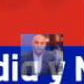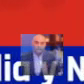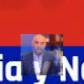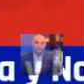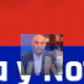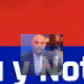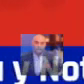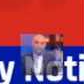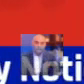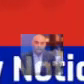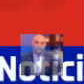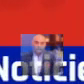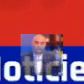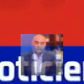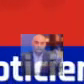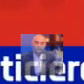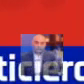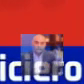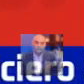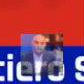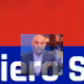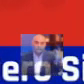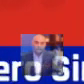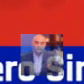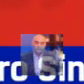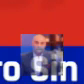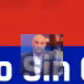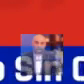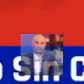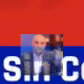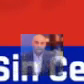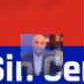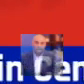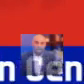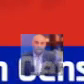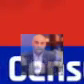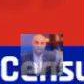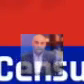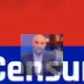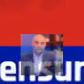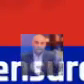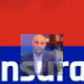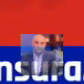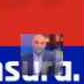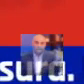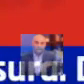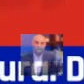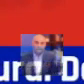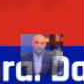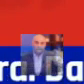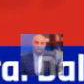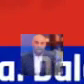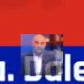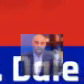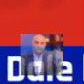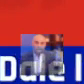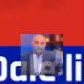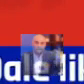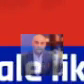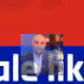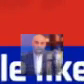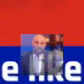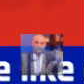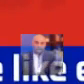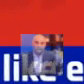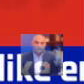en Aristegui Noticias y di a conocer los detalles ya con voz propia, porque hemos de